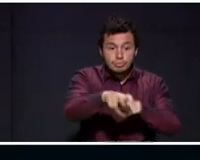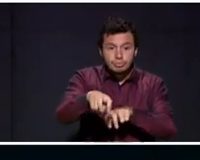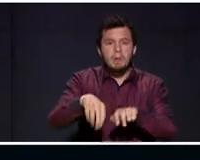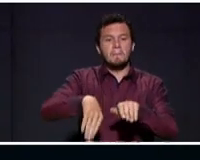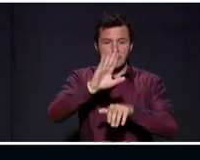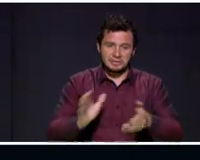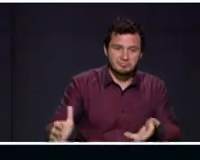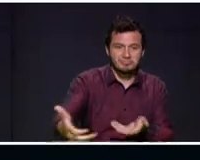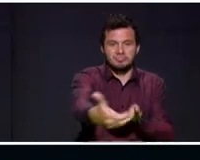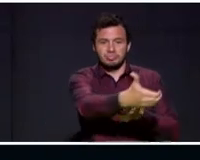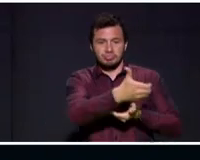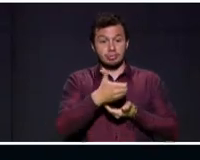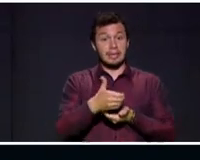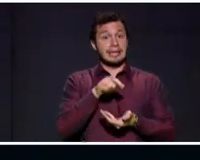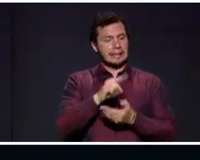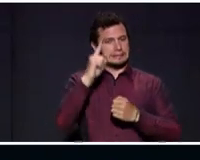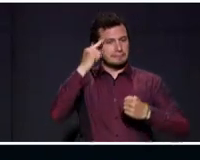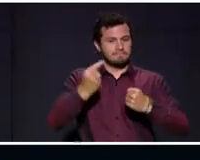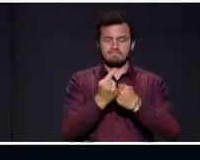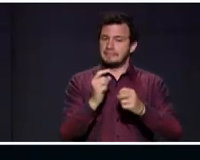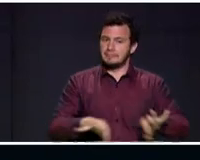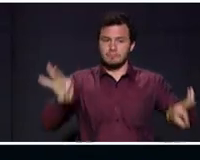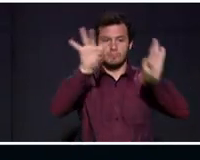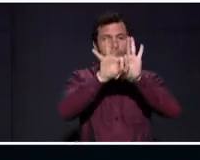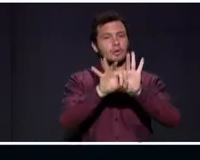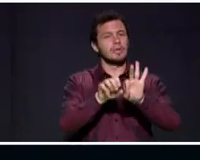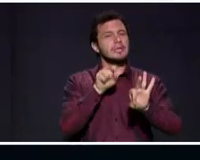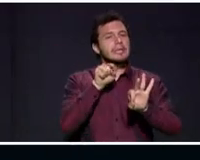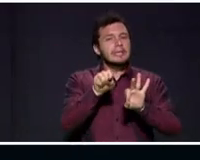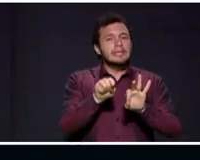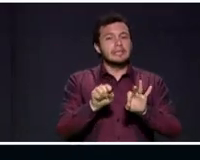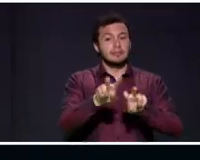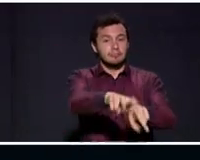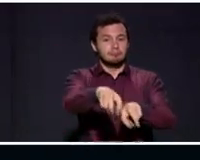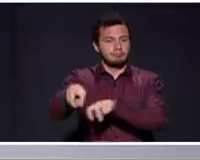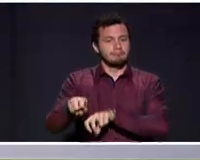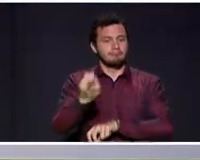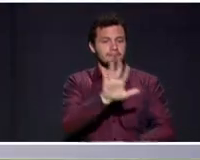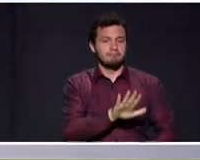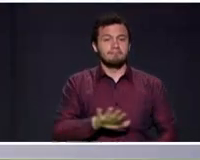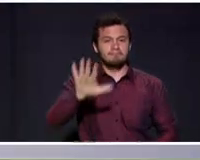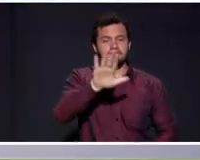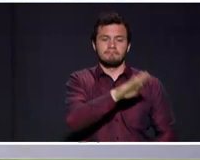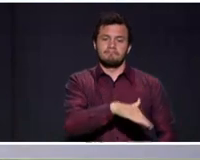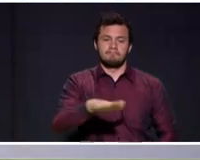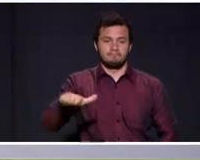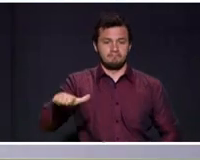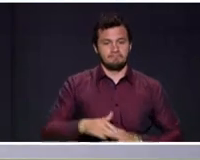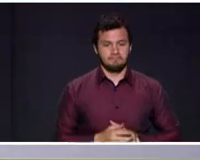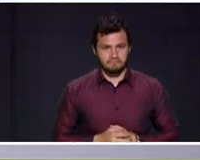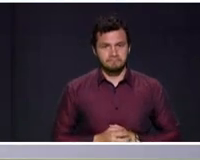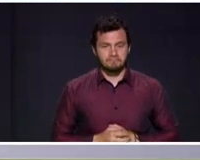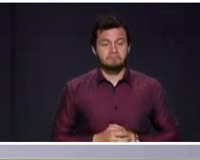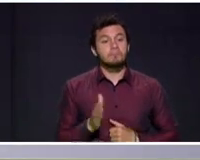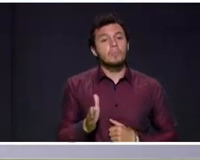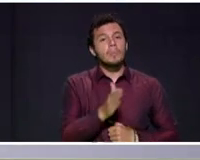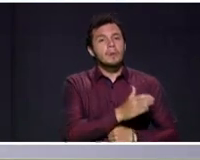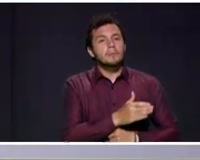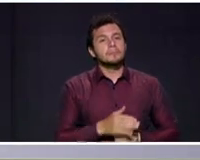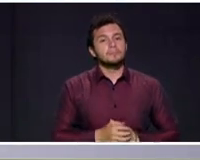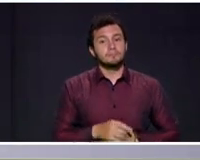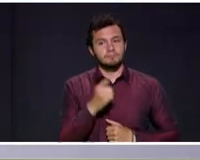principio básico y un valor agregado en la agricultura antioqueño candidato de colombia justas libres con esteban mejía cuál